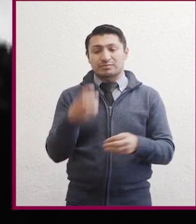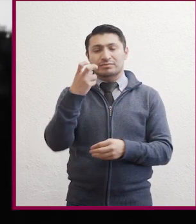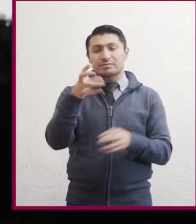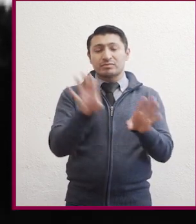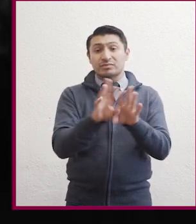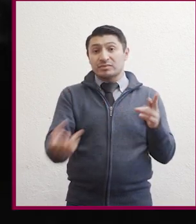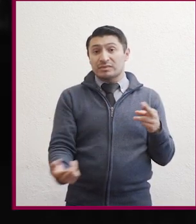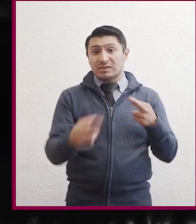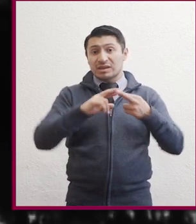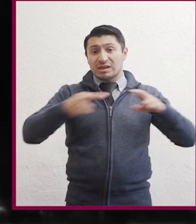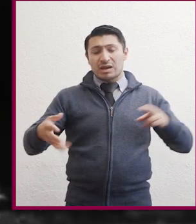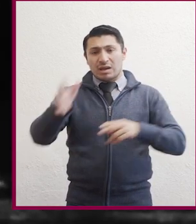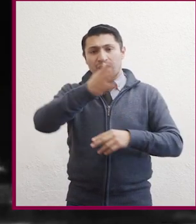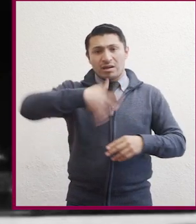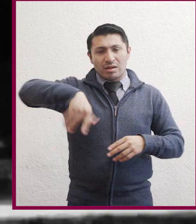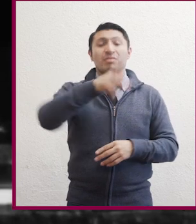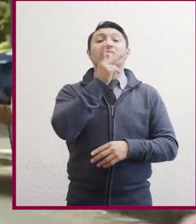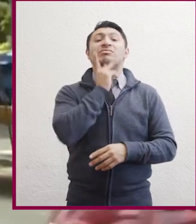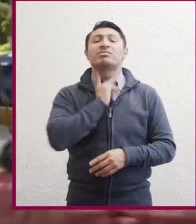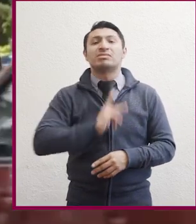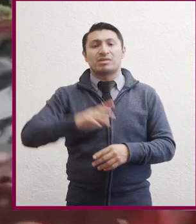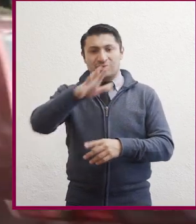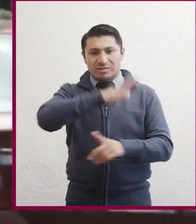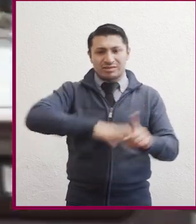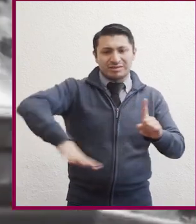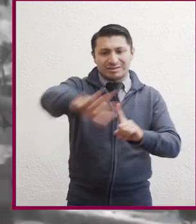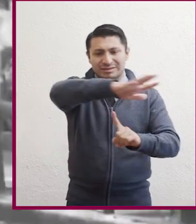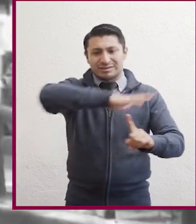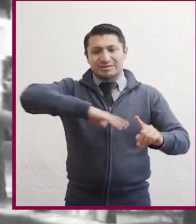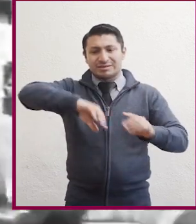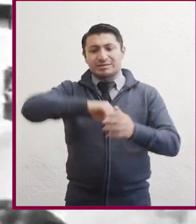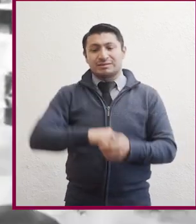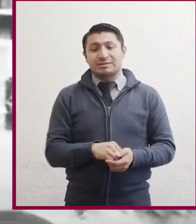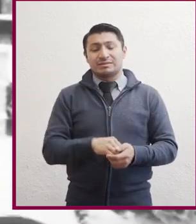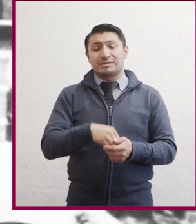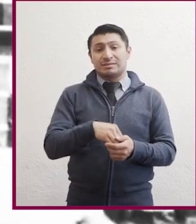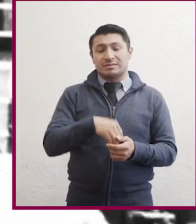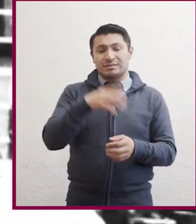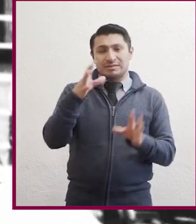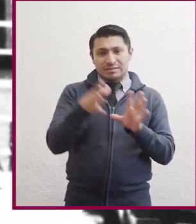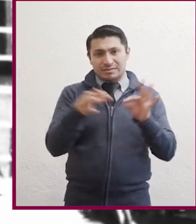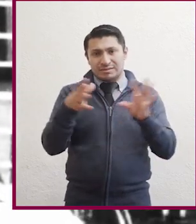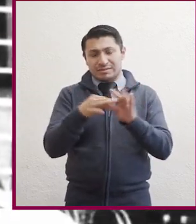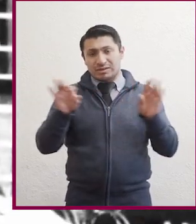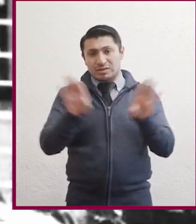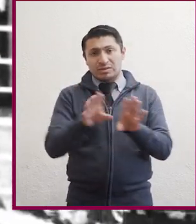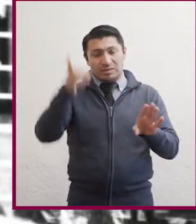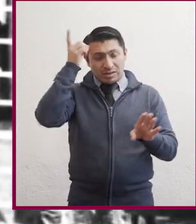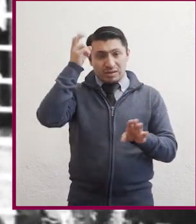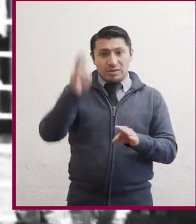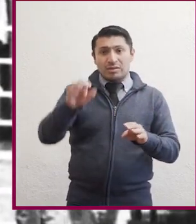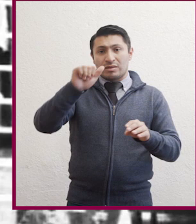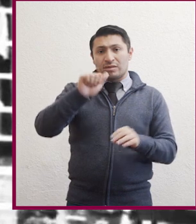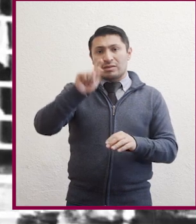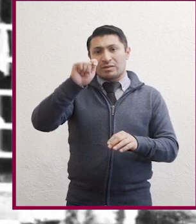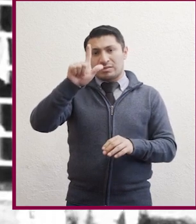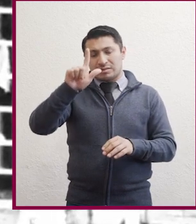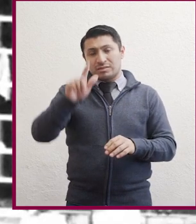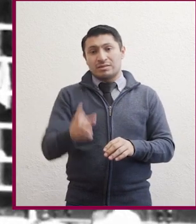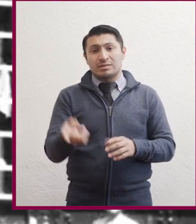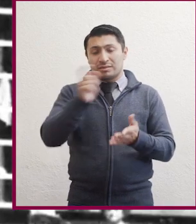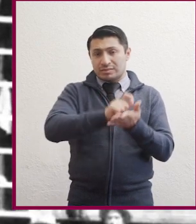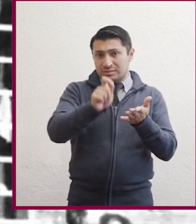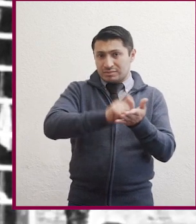Su aparición está relacionada con la búsqueda de petróleo en los terrenos de la hacienda, que fue descrita por el Dr. Atl en uno de